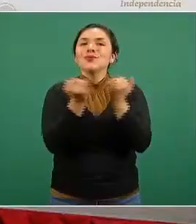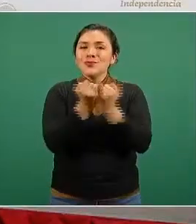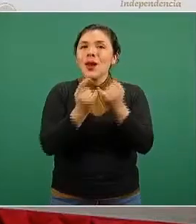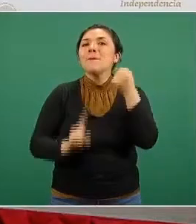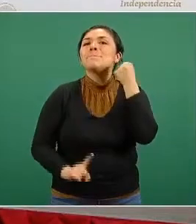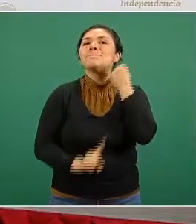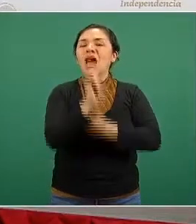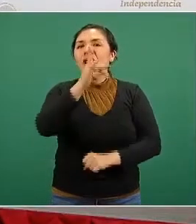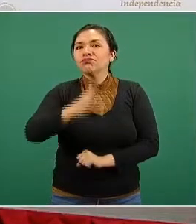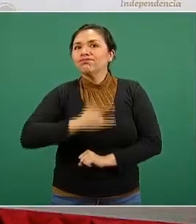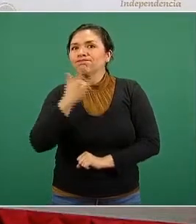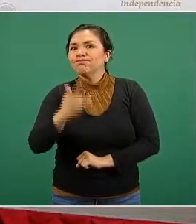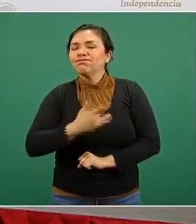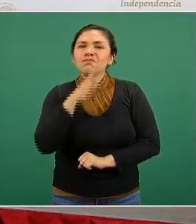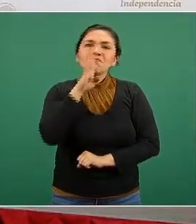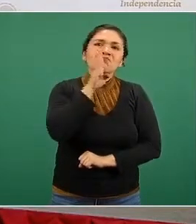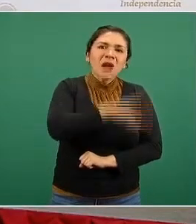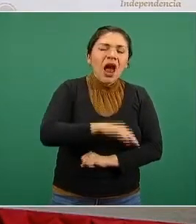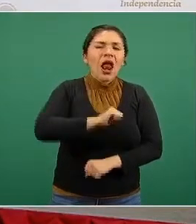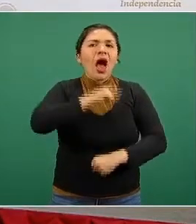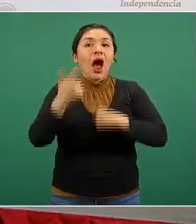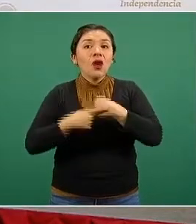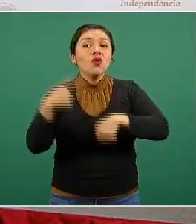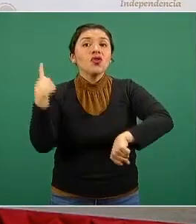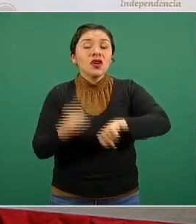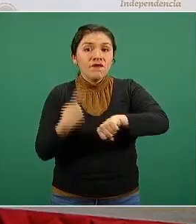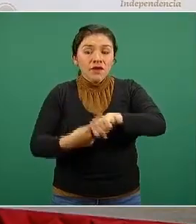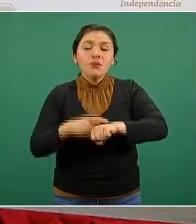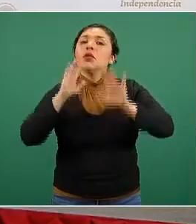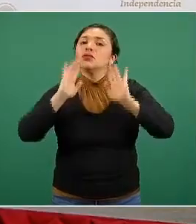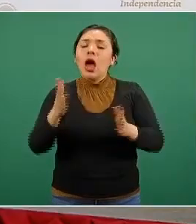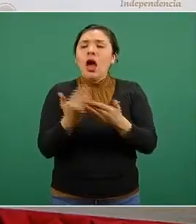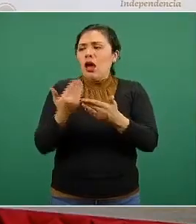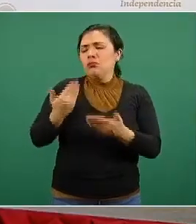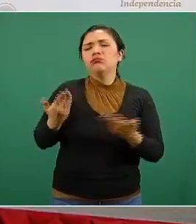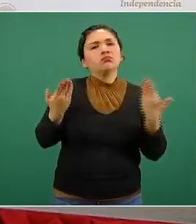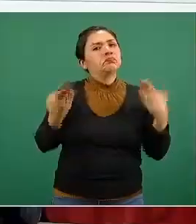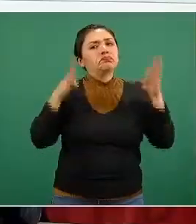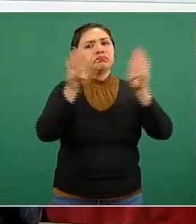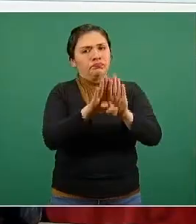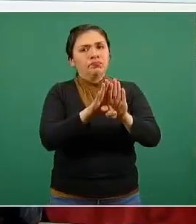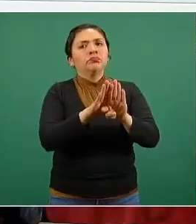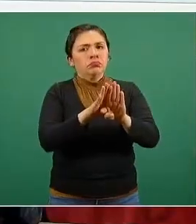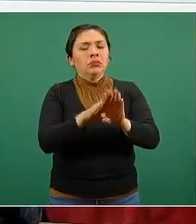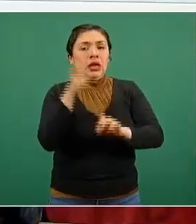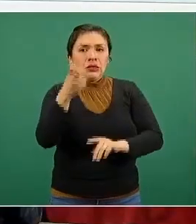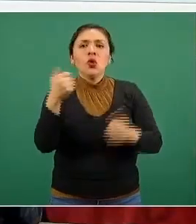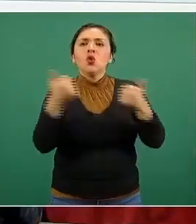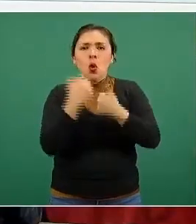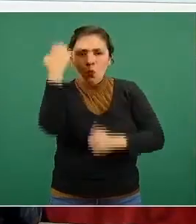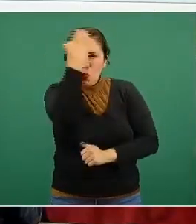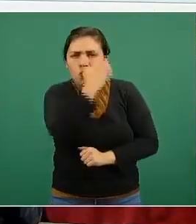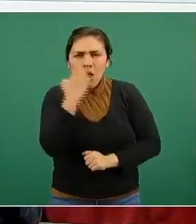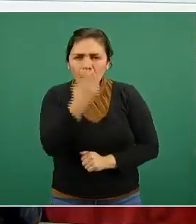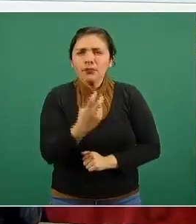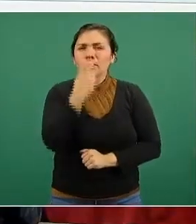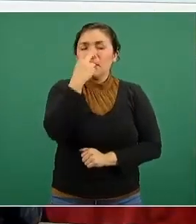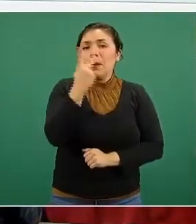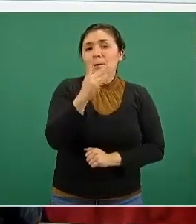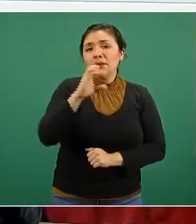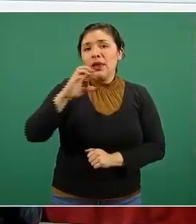que están presentando signos y síntomas, las cuales se aislaron en su momento, ya se les tomó la prueba de PCR y ambas